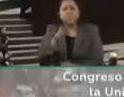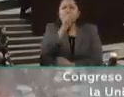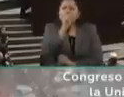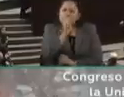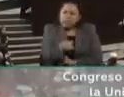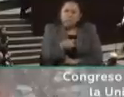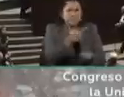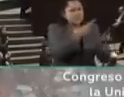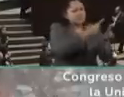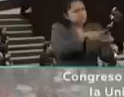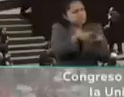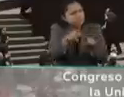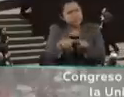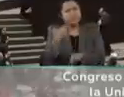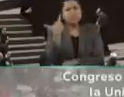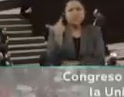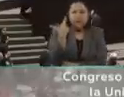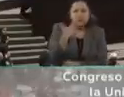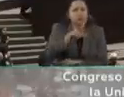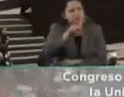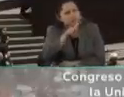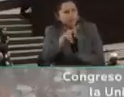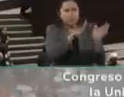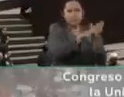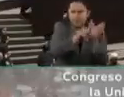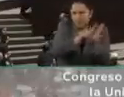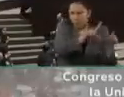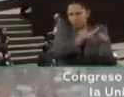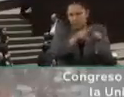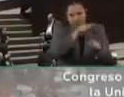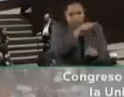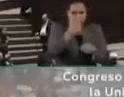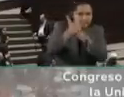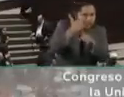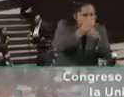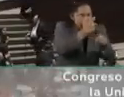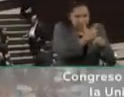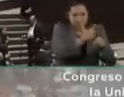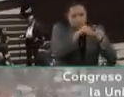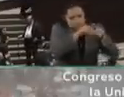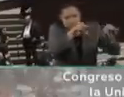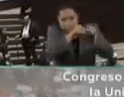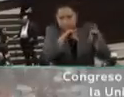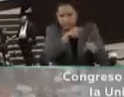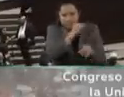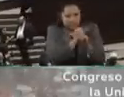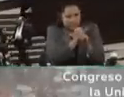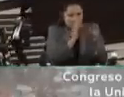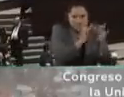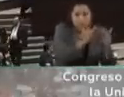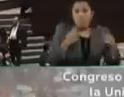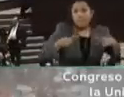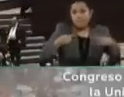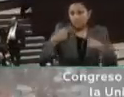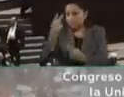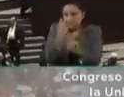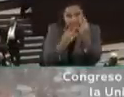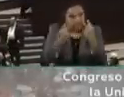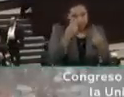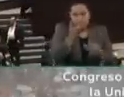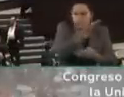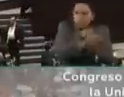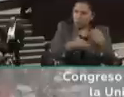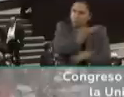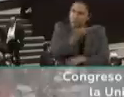comunicación, sean testigos, y a quienes nos escuchan y ven a través de las redes sociales. Aquí está reunida,